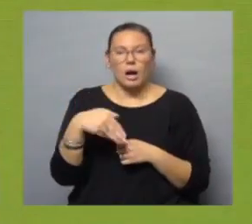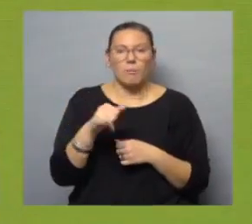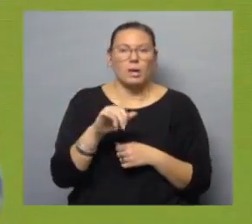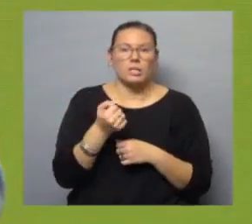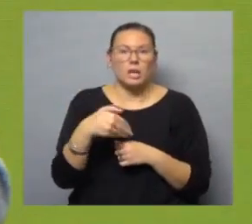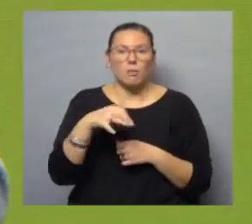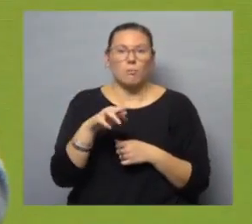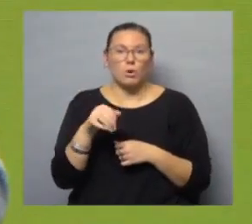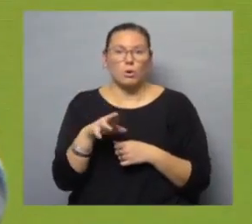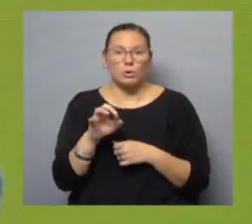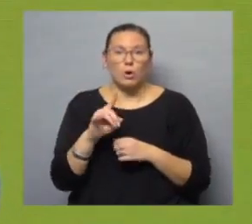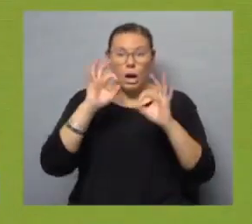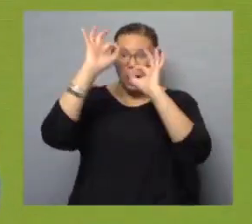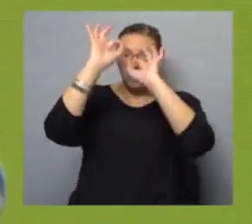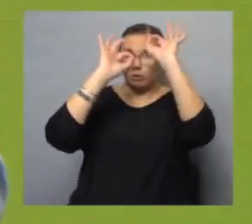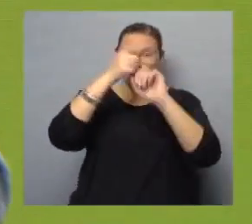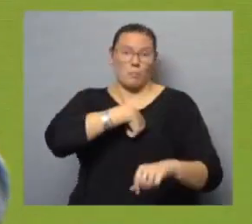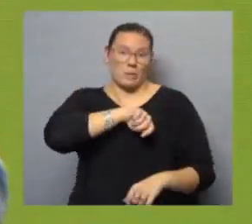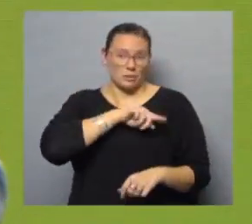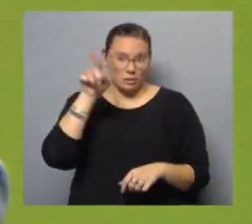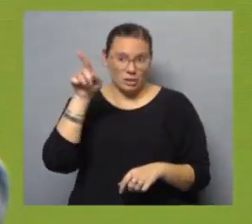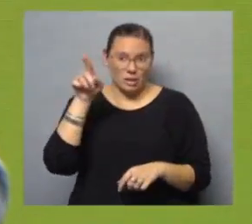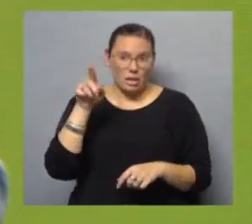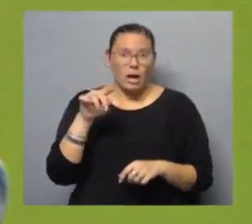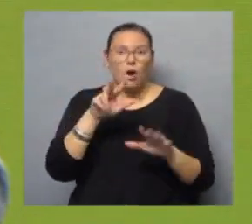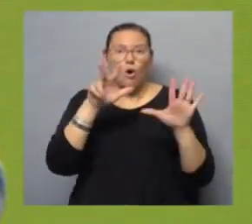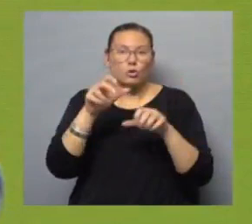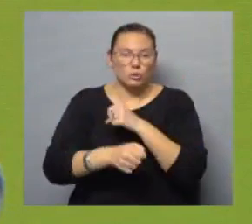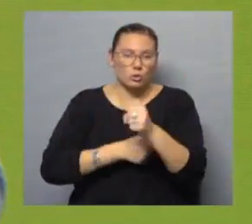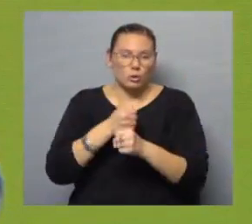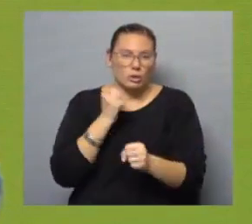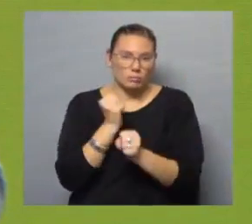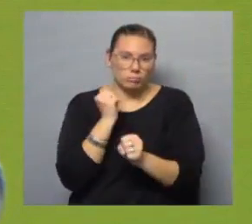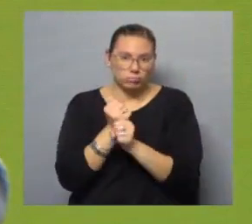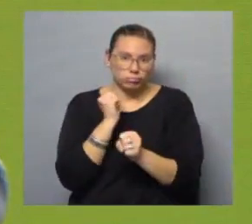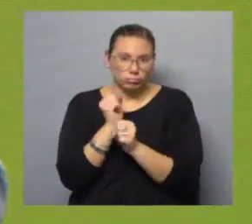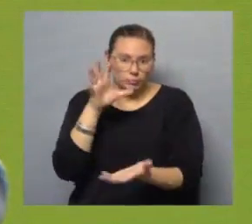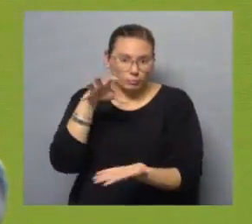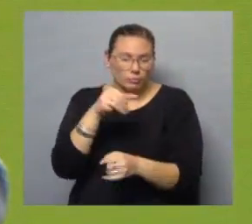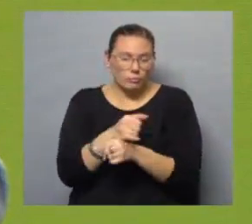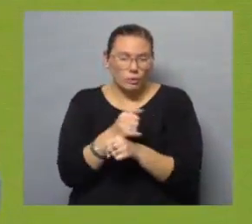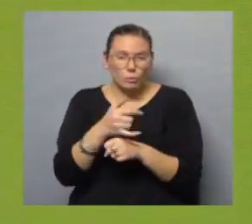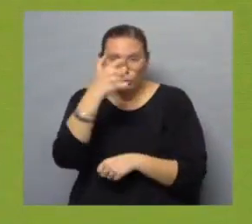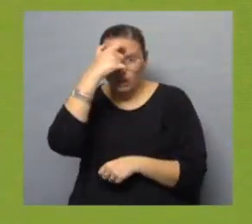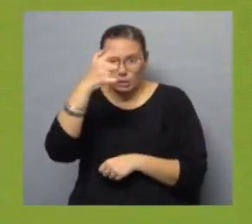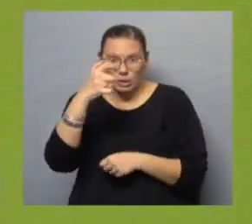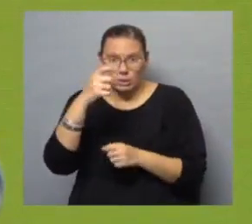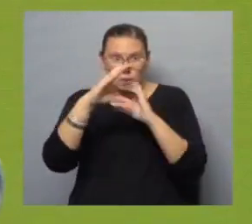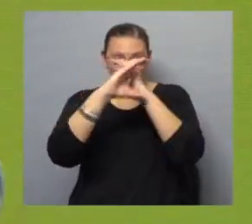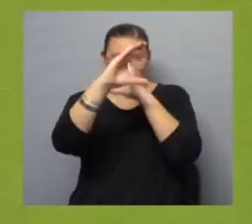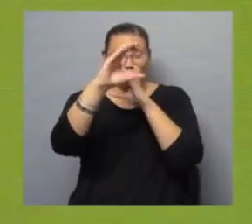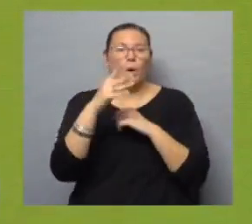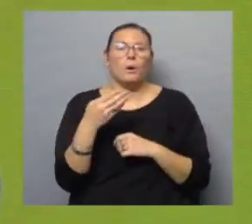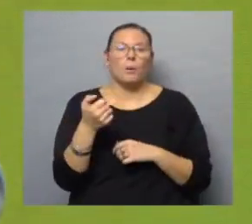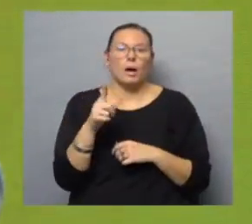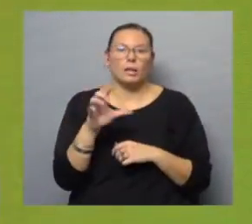Moro. Amaya es astrónoma española, está desde hace 8 años trabajando allí en el Instituto de Ciencias del Telescopio Espacial en Baltimore.